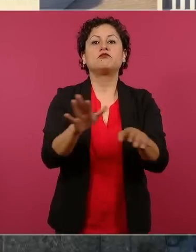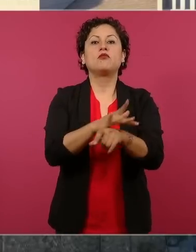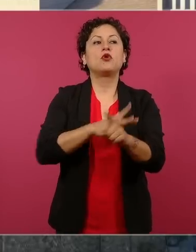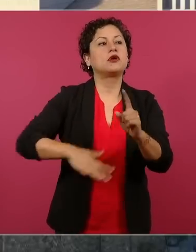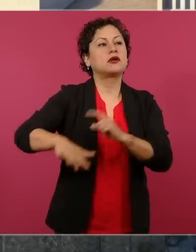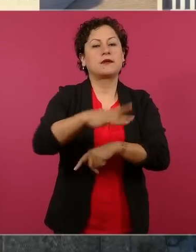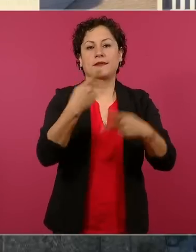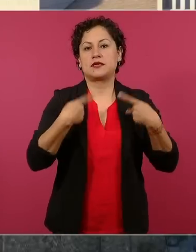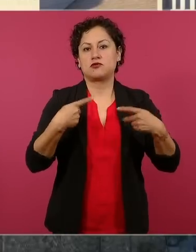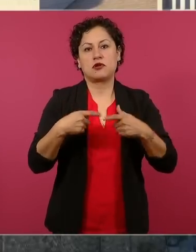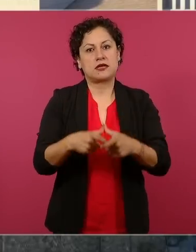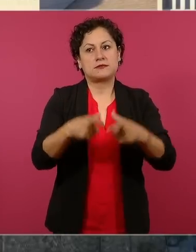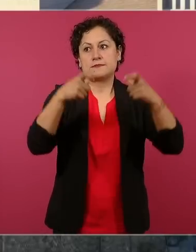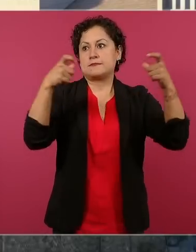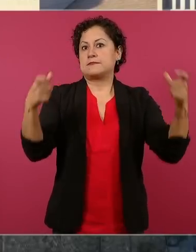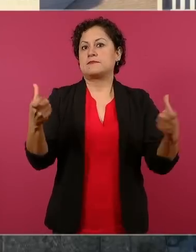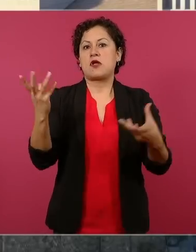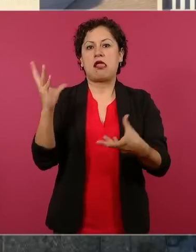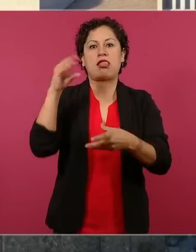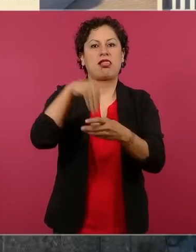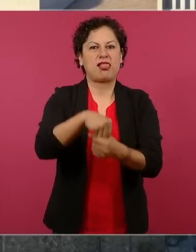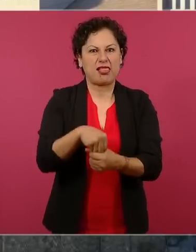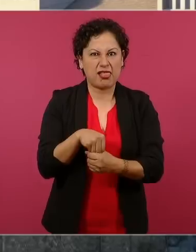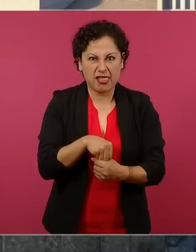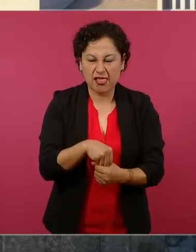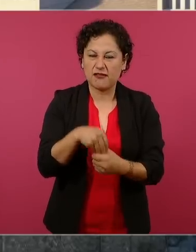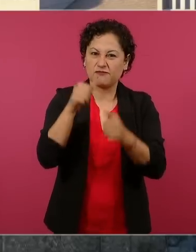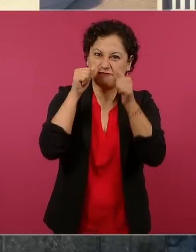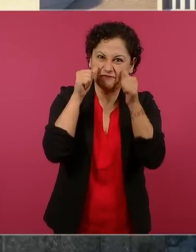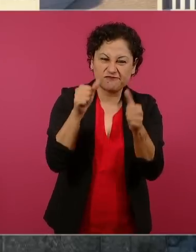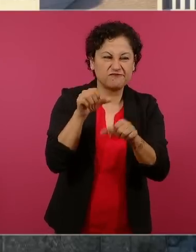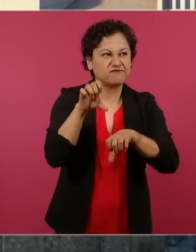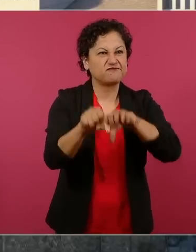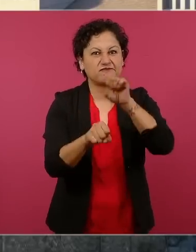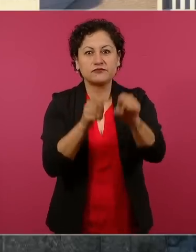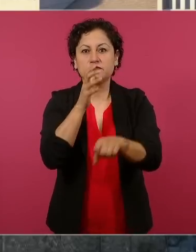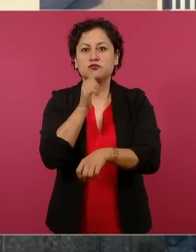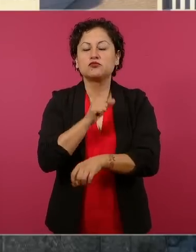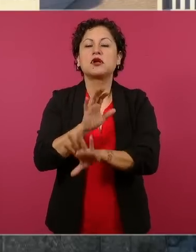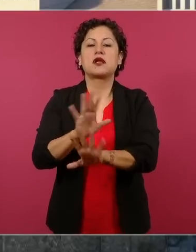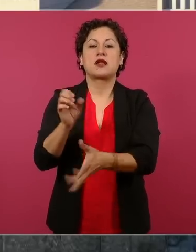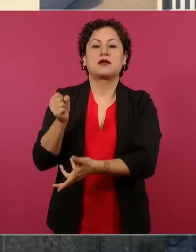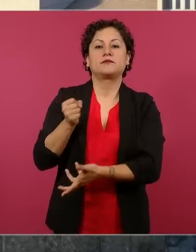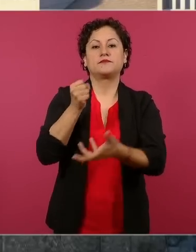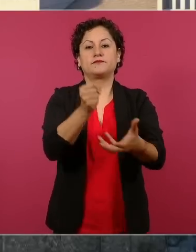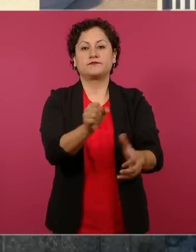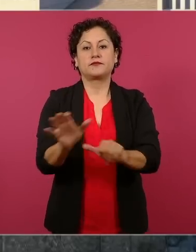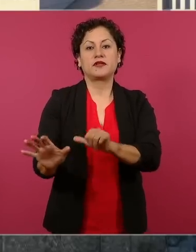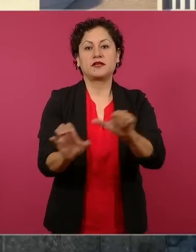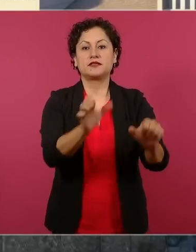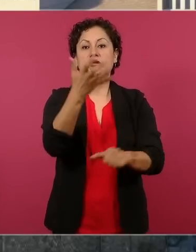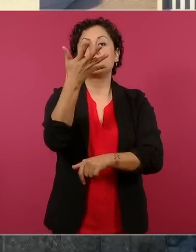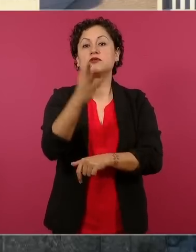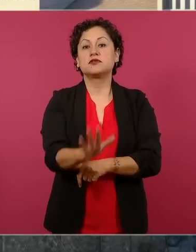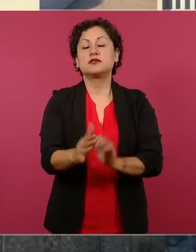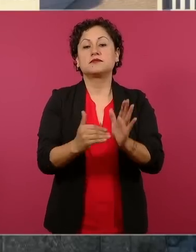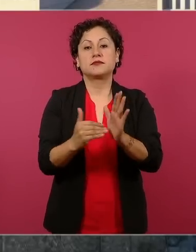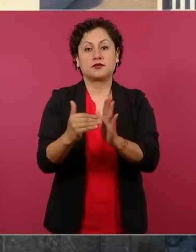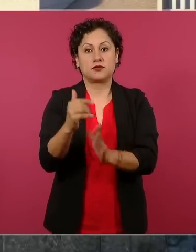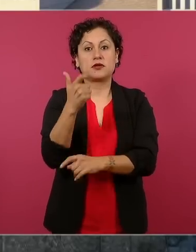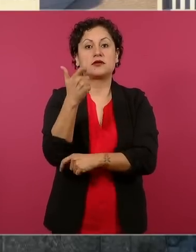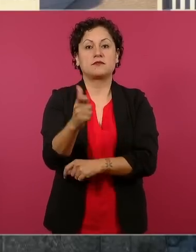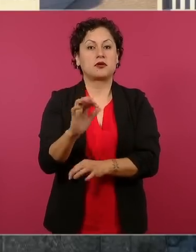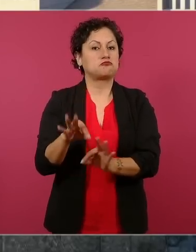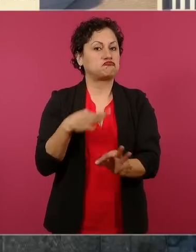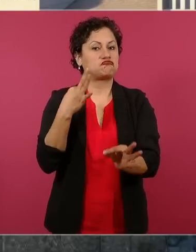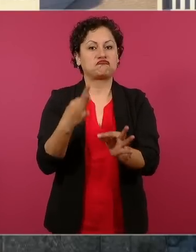poblacional de personas sin seguridad social allá en Tijuana. Hubo una inversión de 610 millones de pesos, se está concluyendo